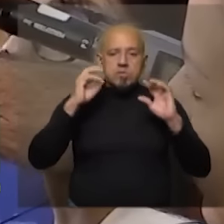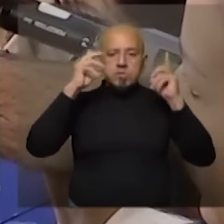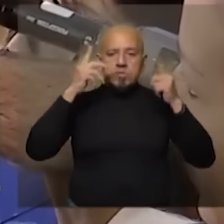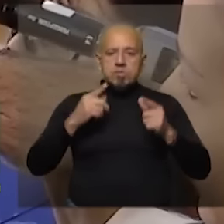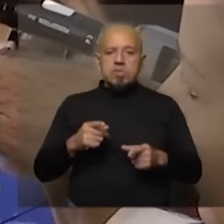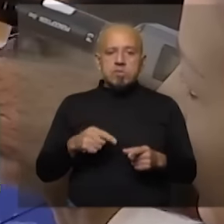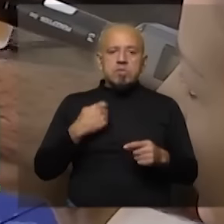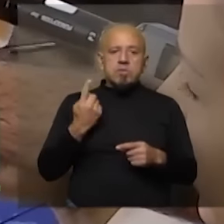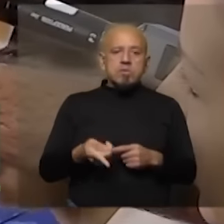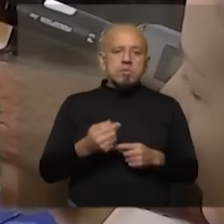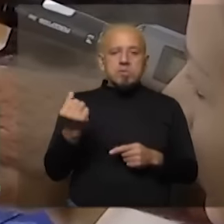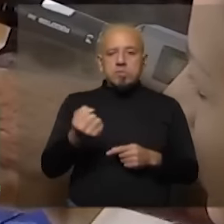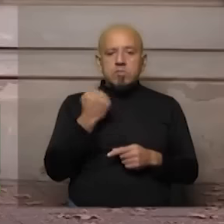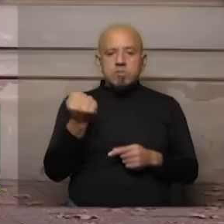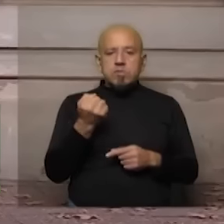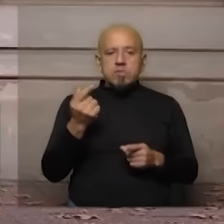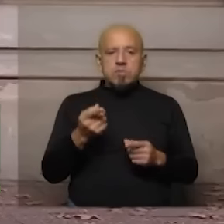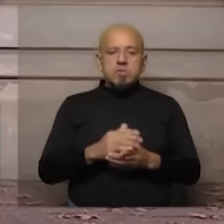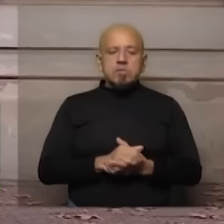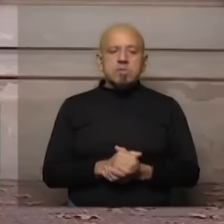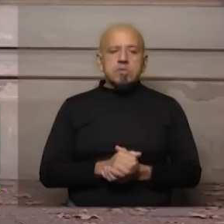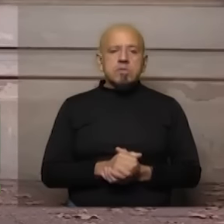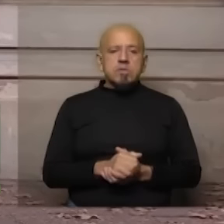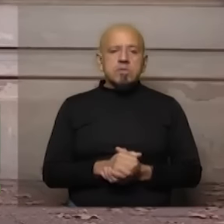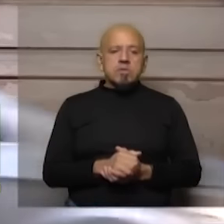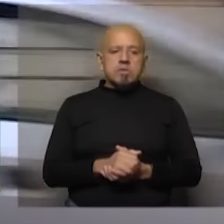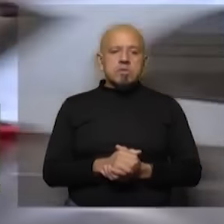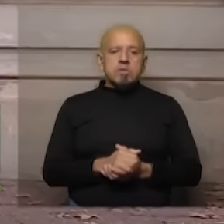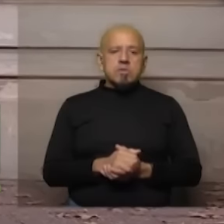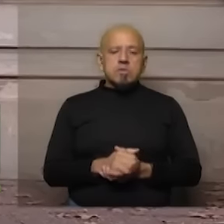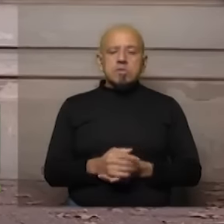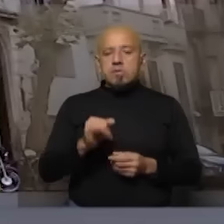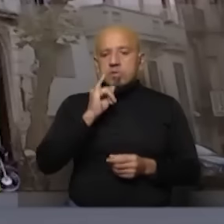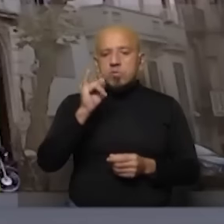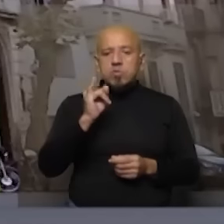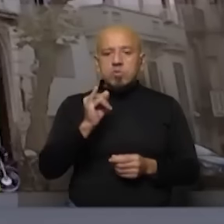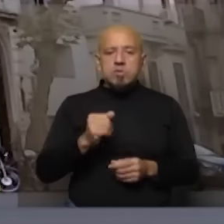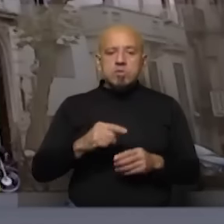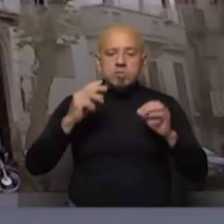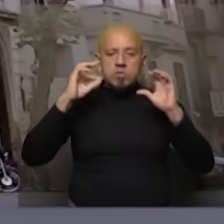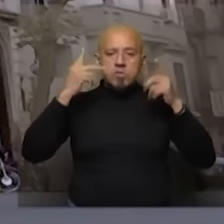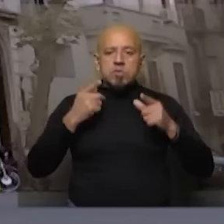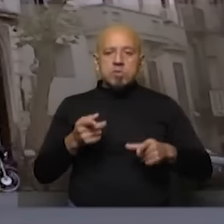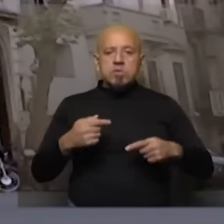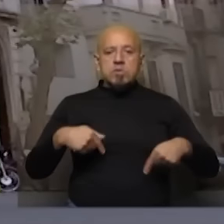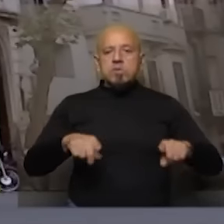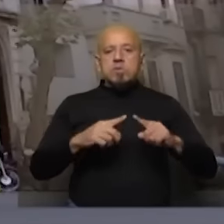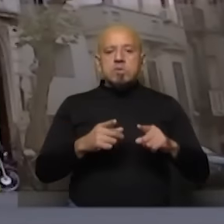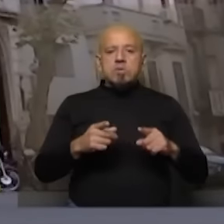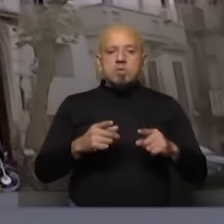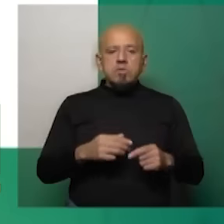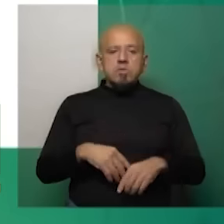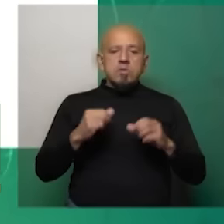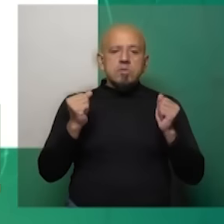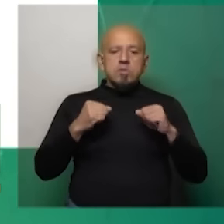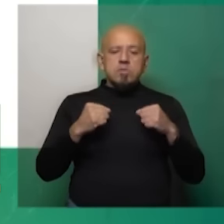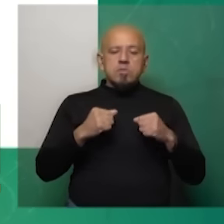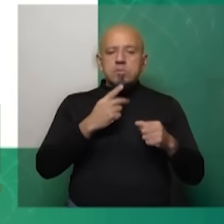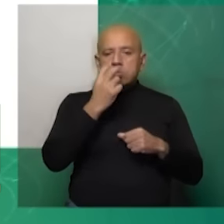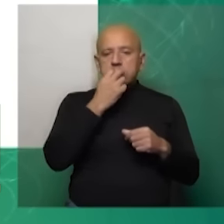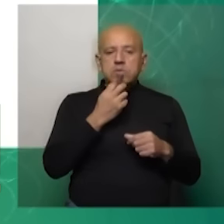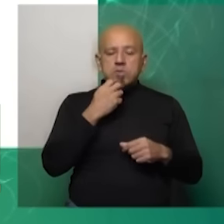niños importante y significativa. La tasa de denuncias por violencia doméstica es mayor en los departamentos de Paysandú, San José